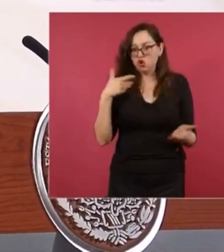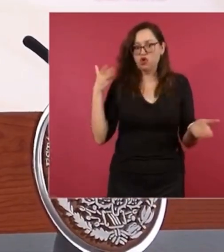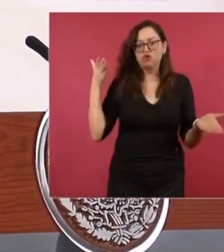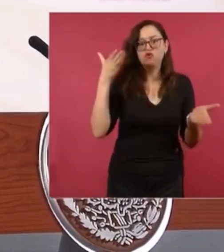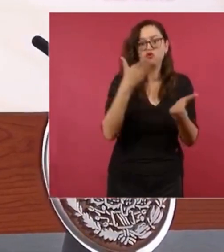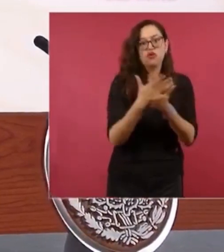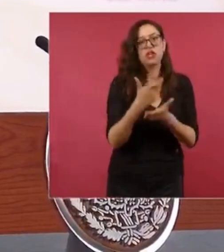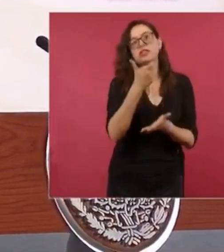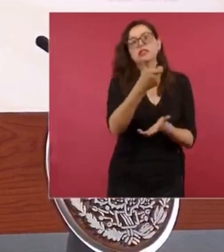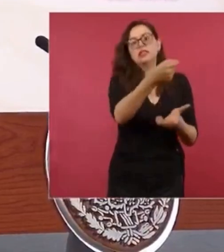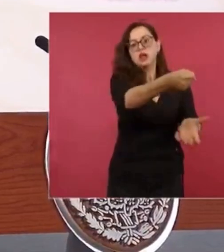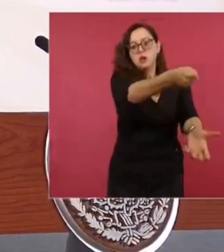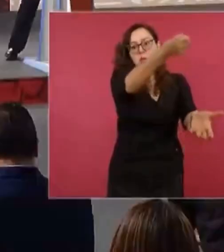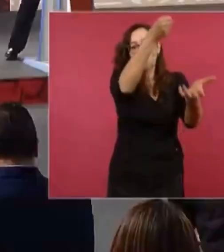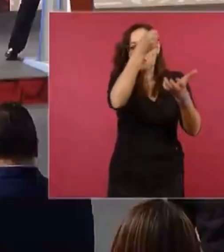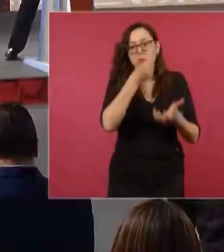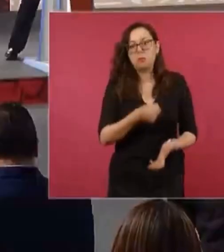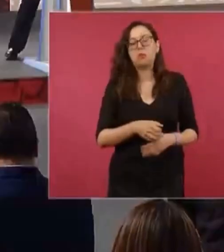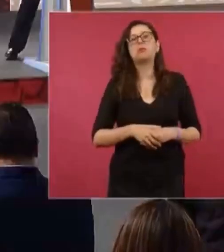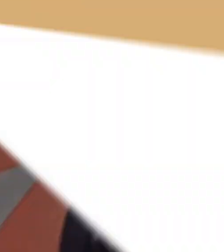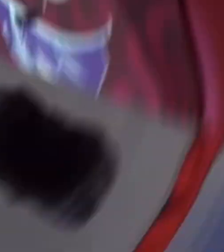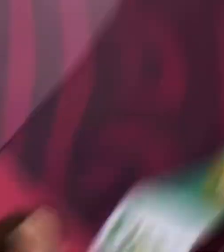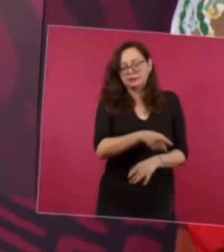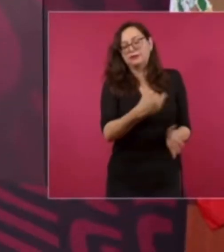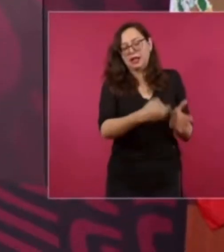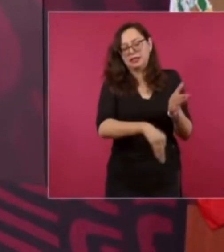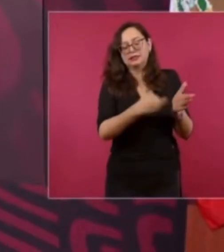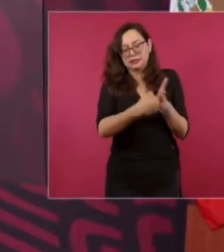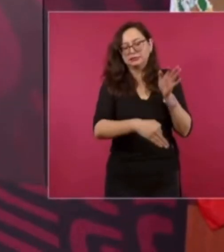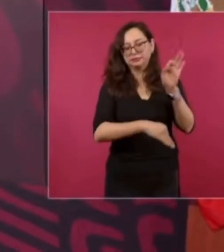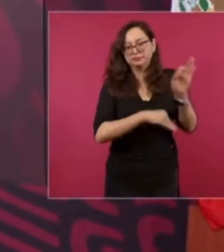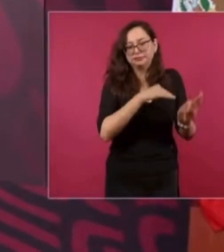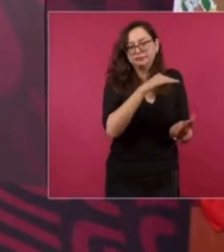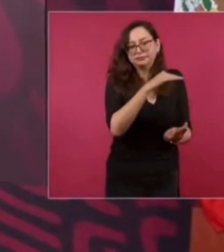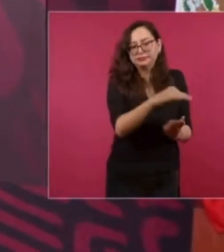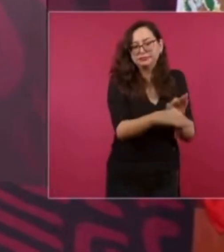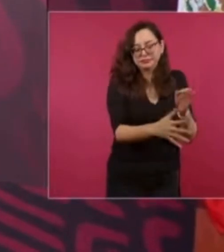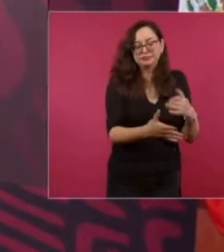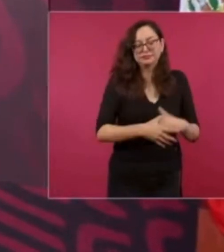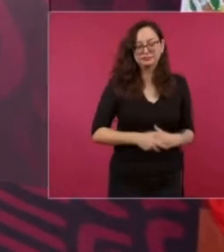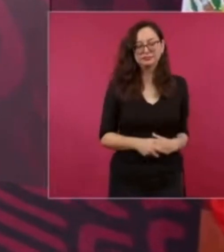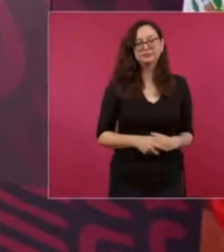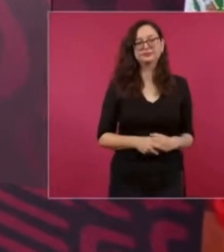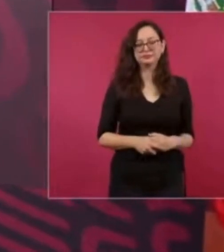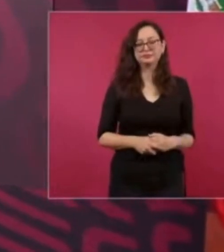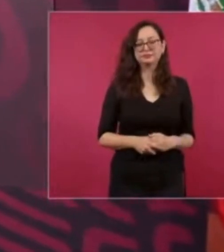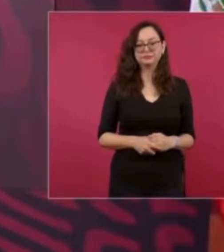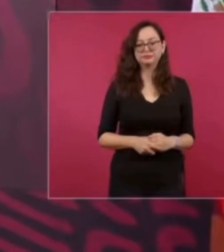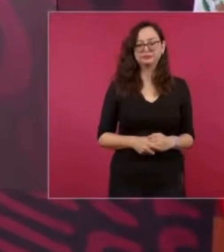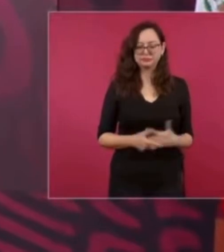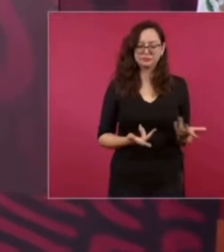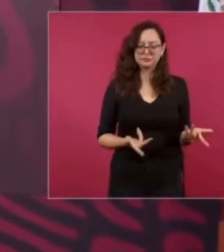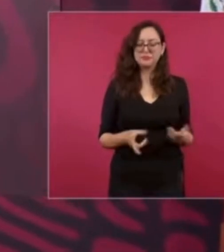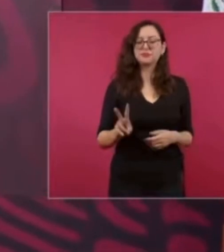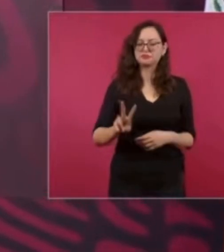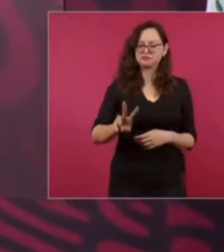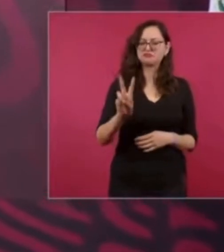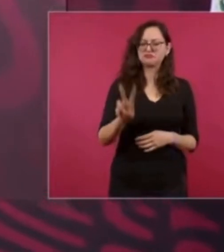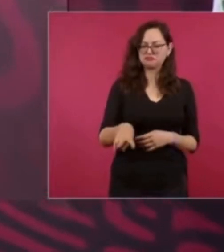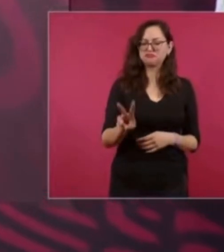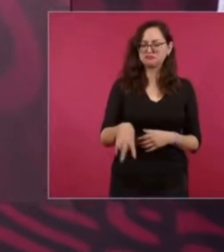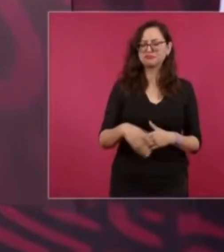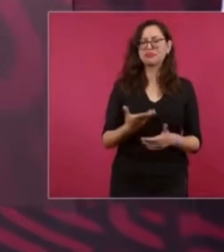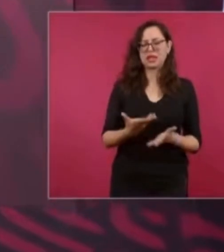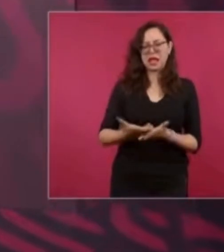Ni una sola prueba. Y así estos disque intelectuales